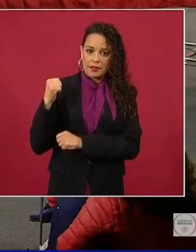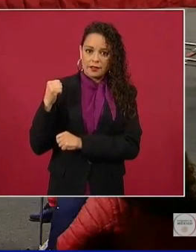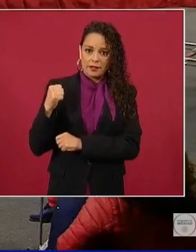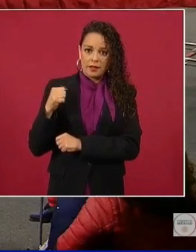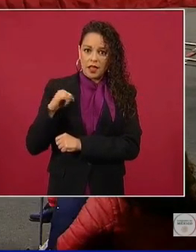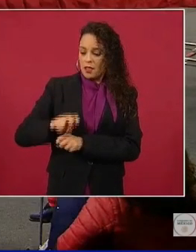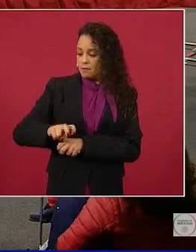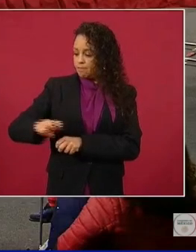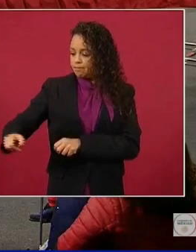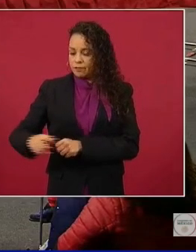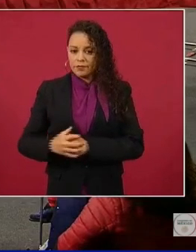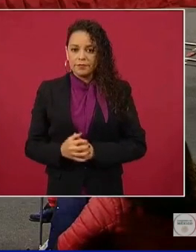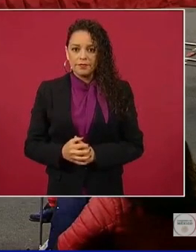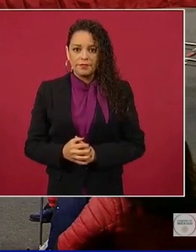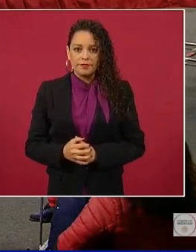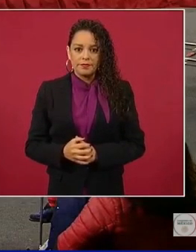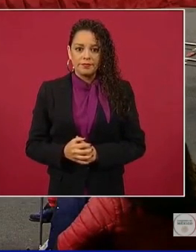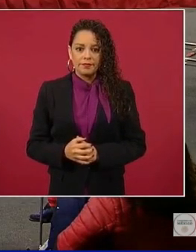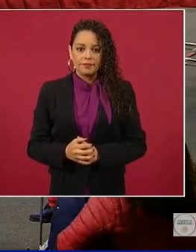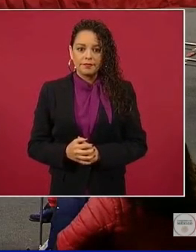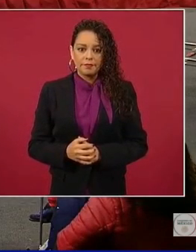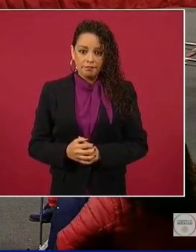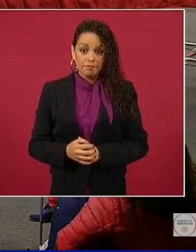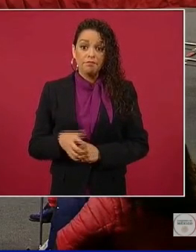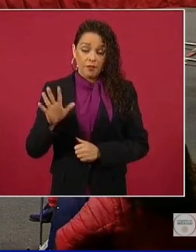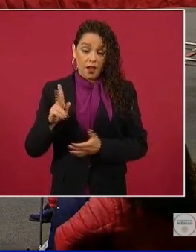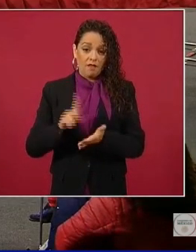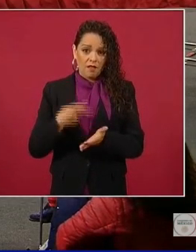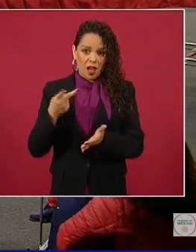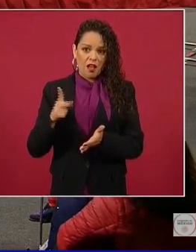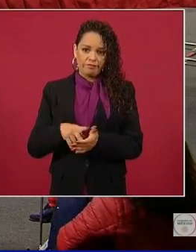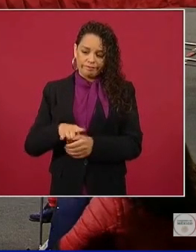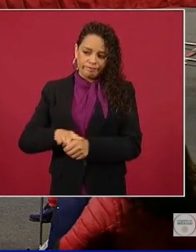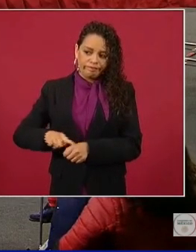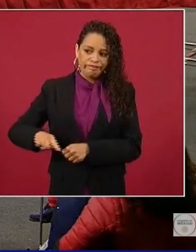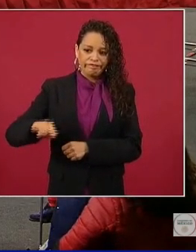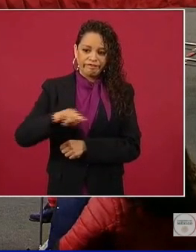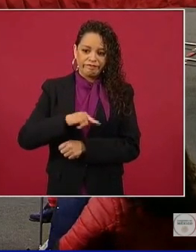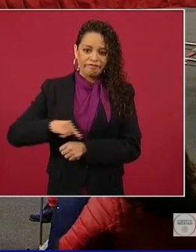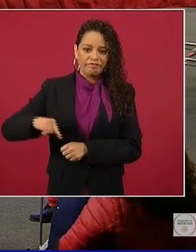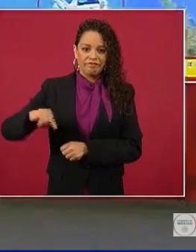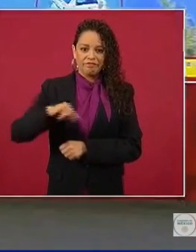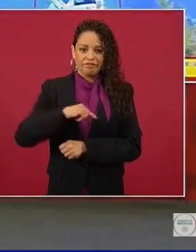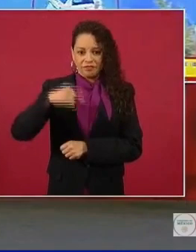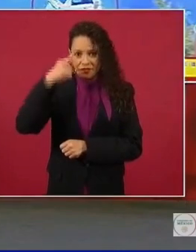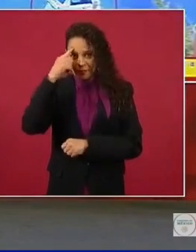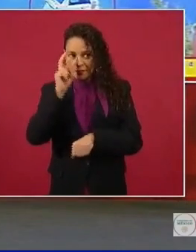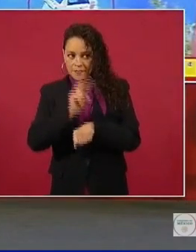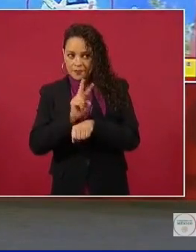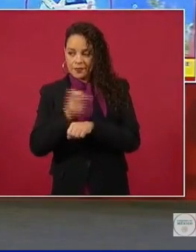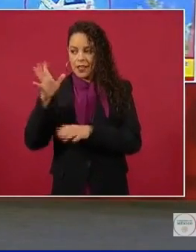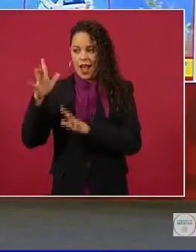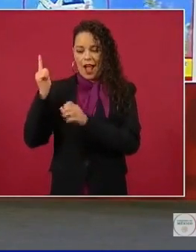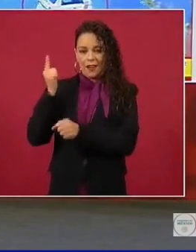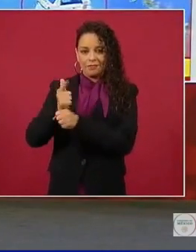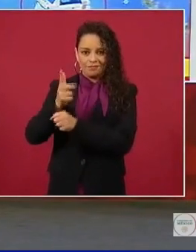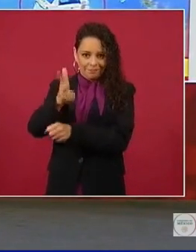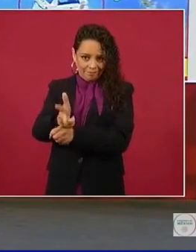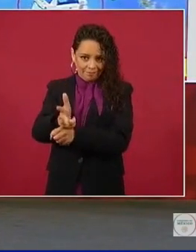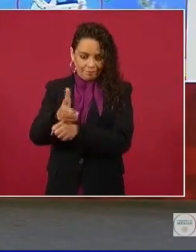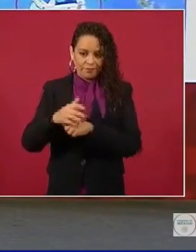esto estuvo circulando varias veces identificando y tratando de ubicar el